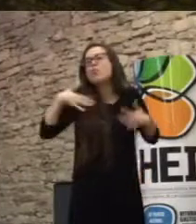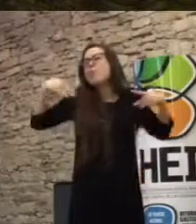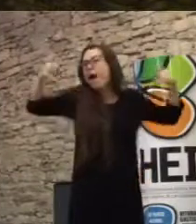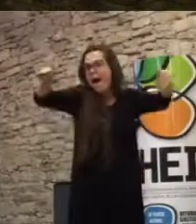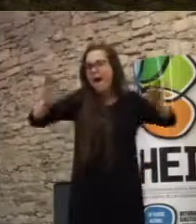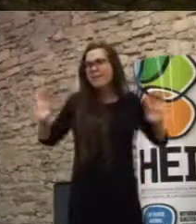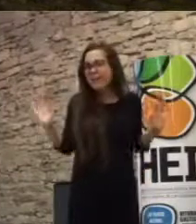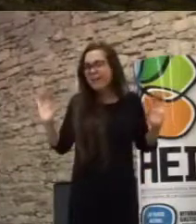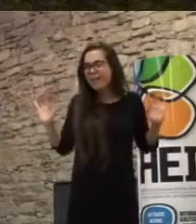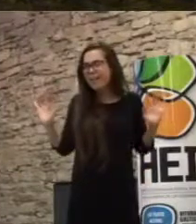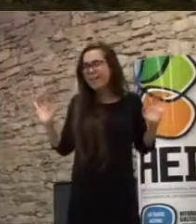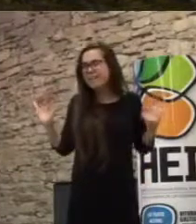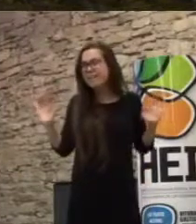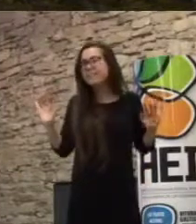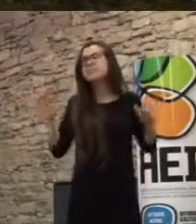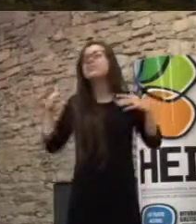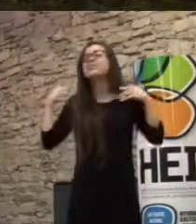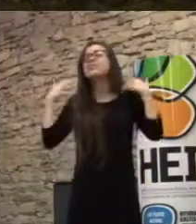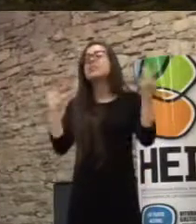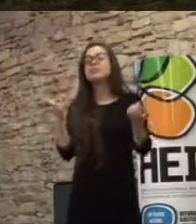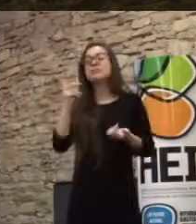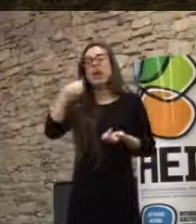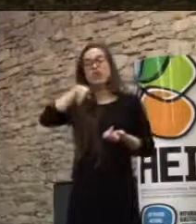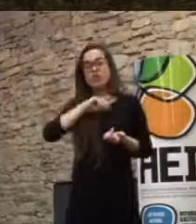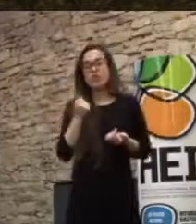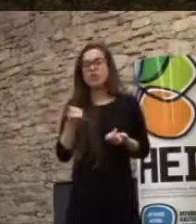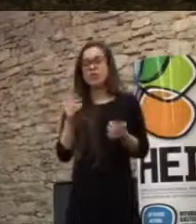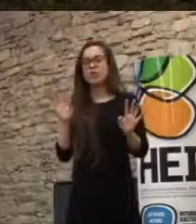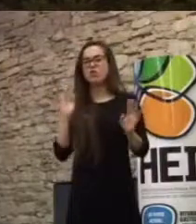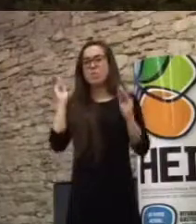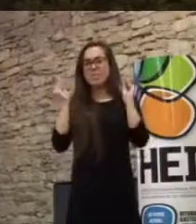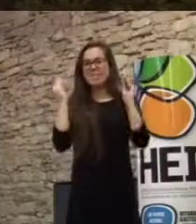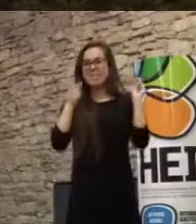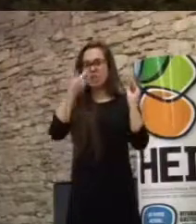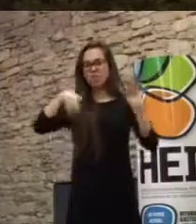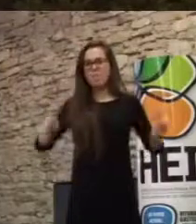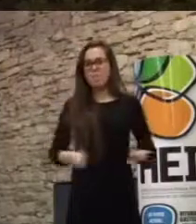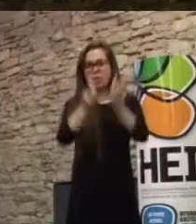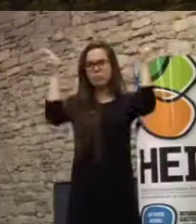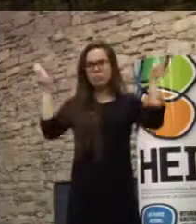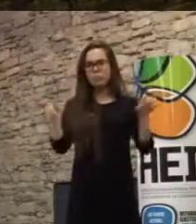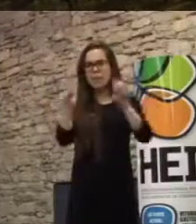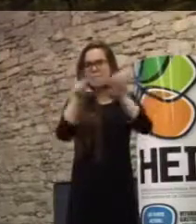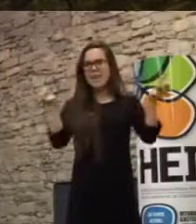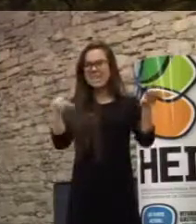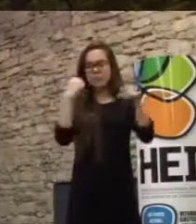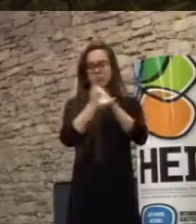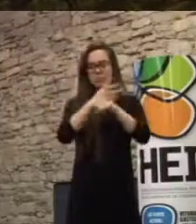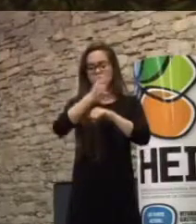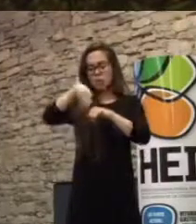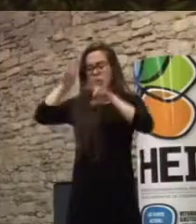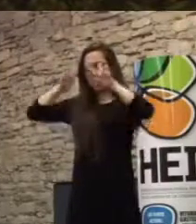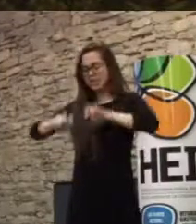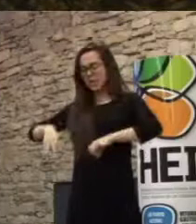mundano pero resulta que todos nosotros trabajamos en una empresa de biotecnología y nuestros investigadores en el laboratorio han hecho pruebas